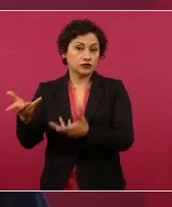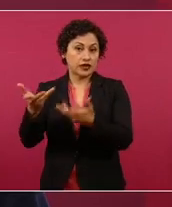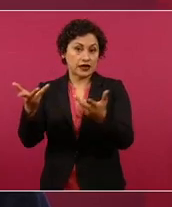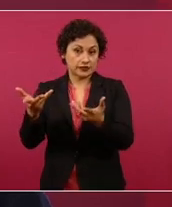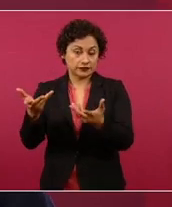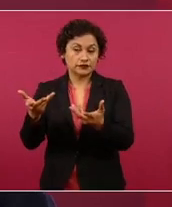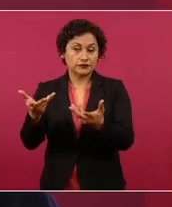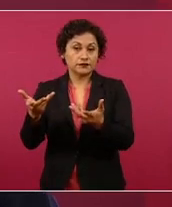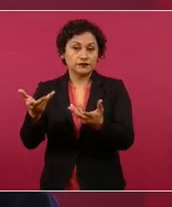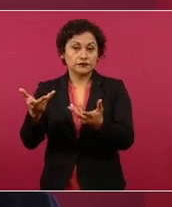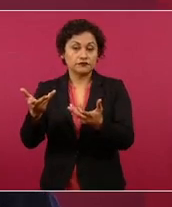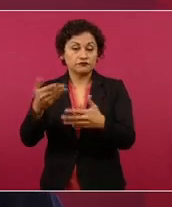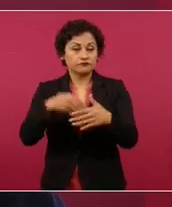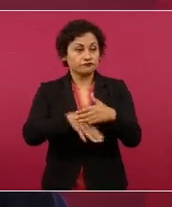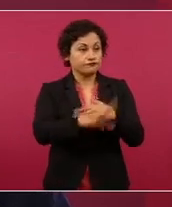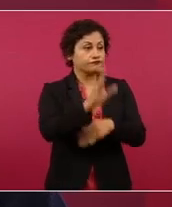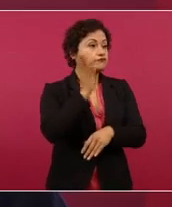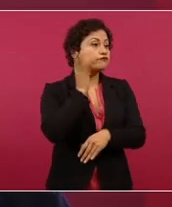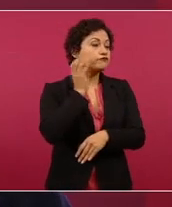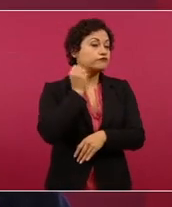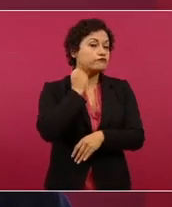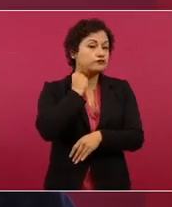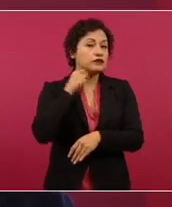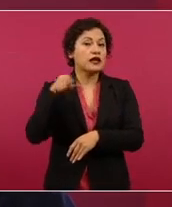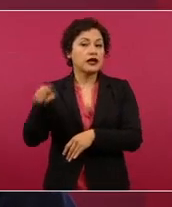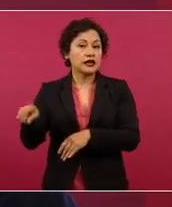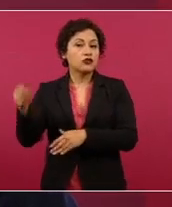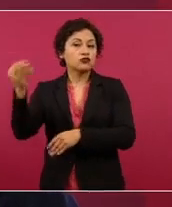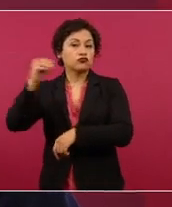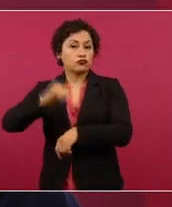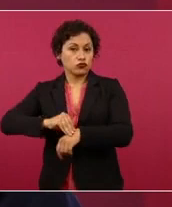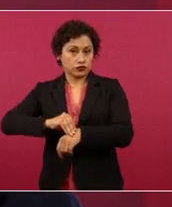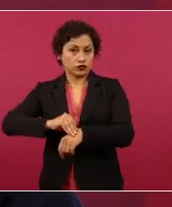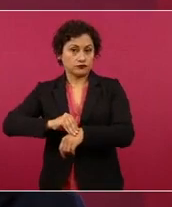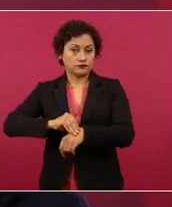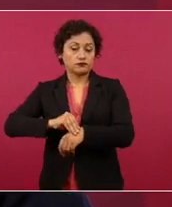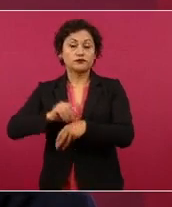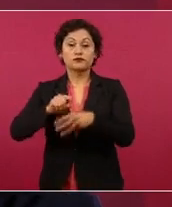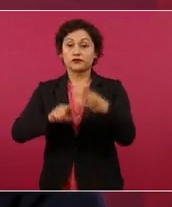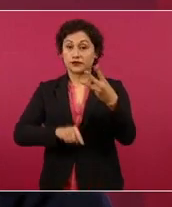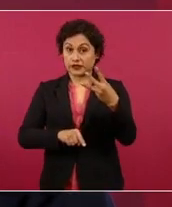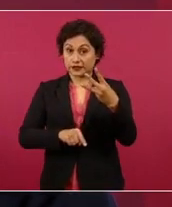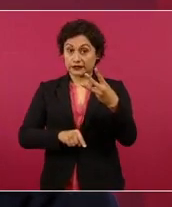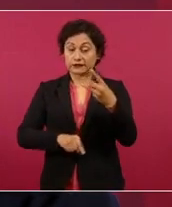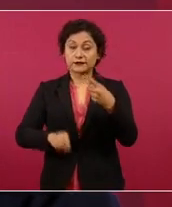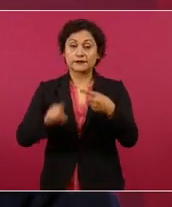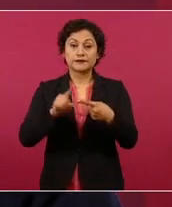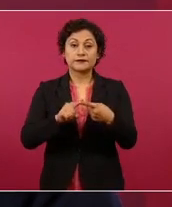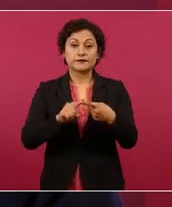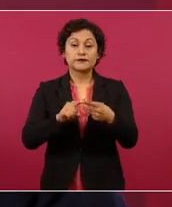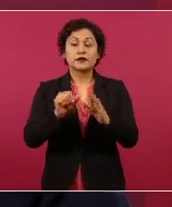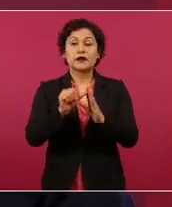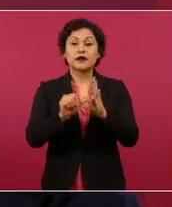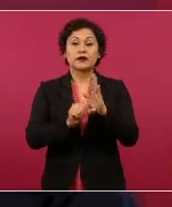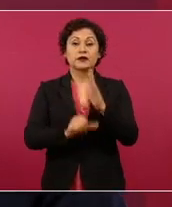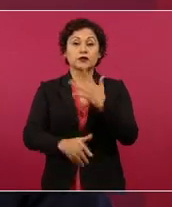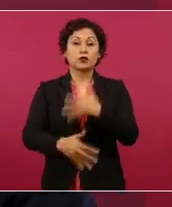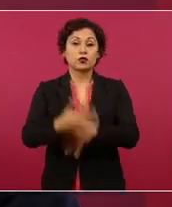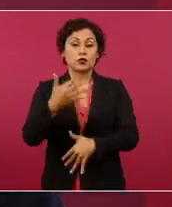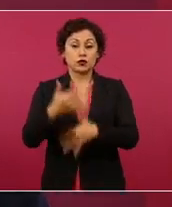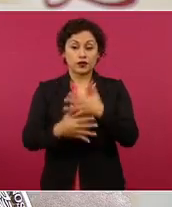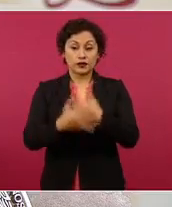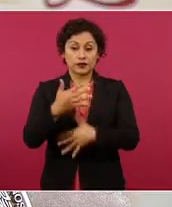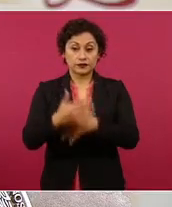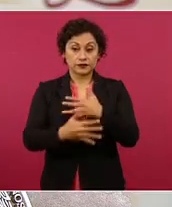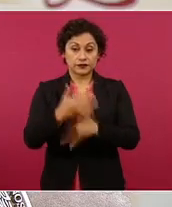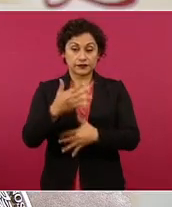modificaciones a la iniciativa original. Básicamente son tres puntos: el artículo 15 de la